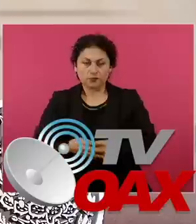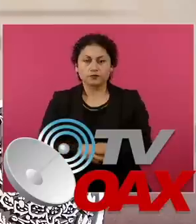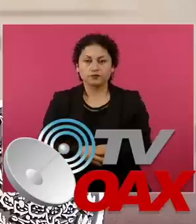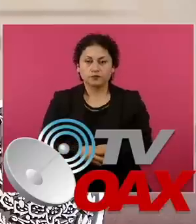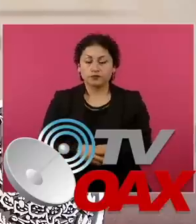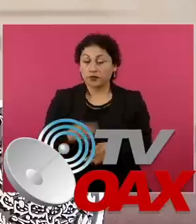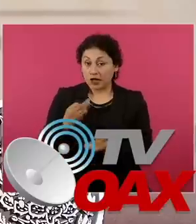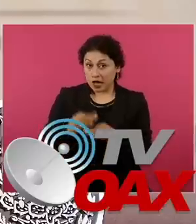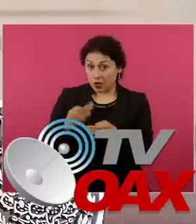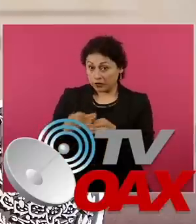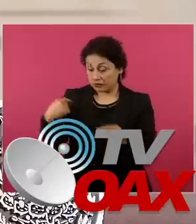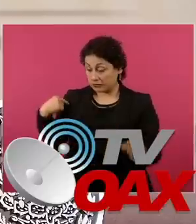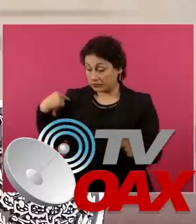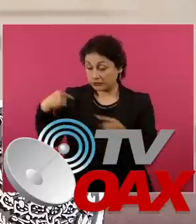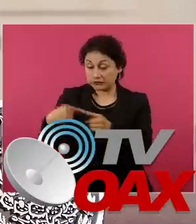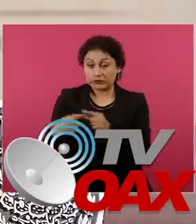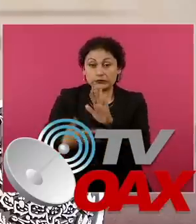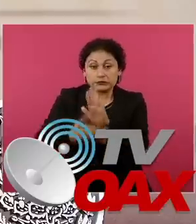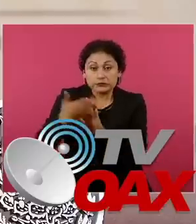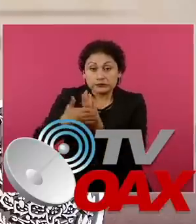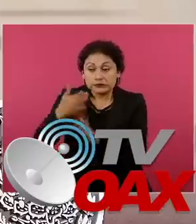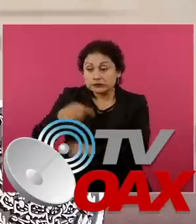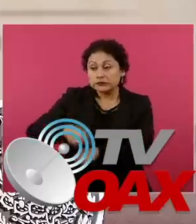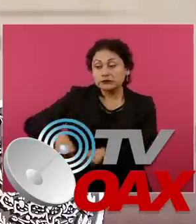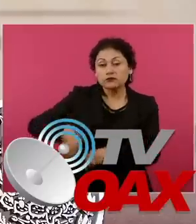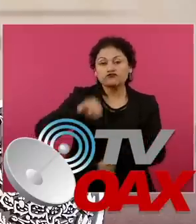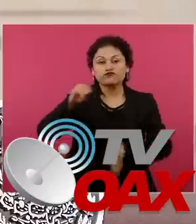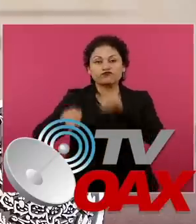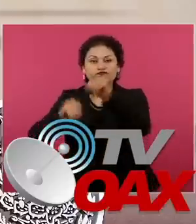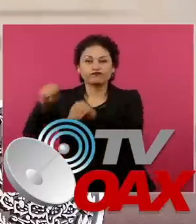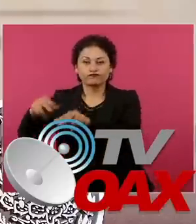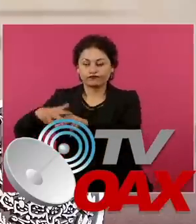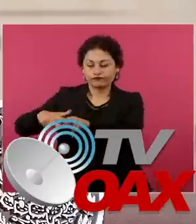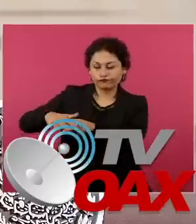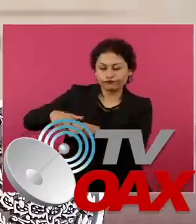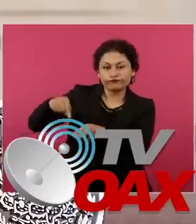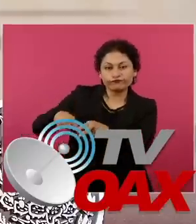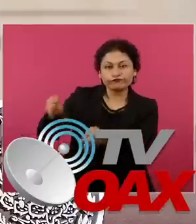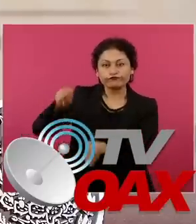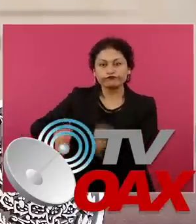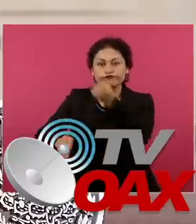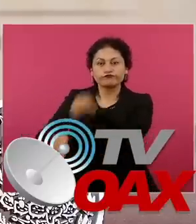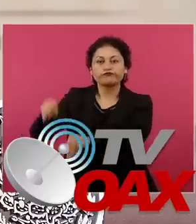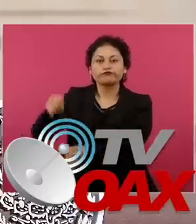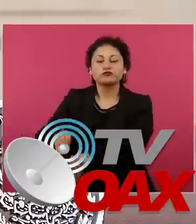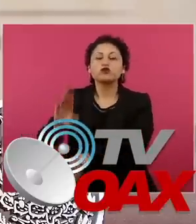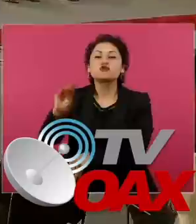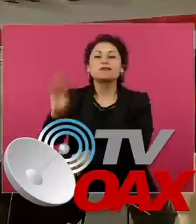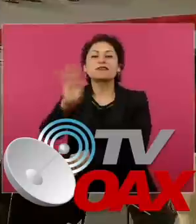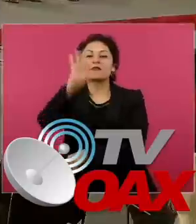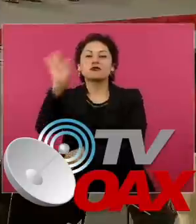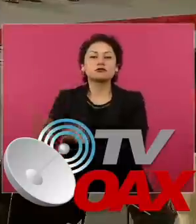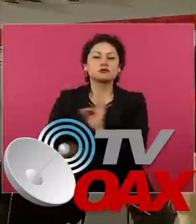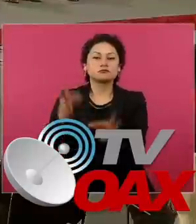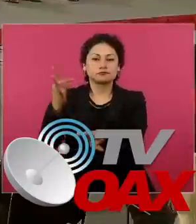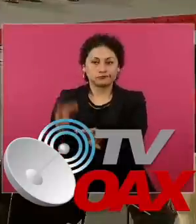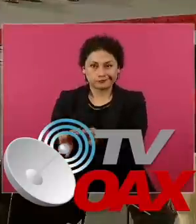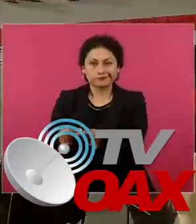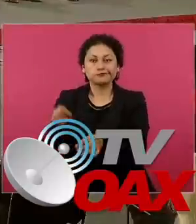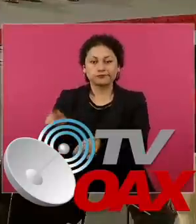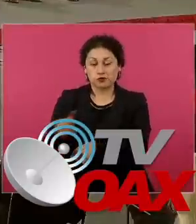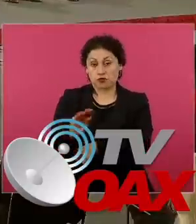El avance actual de la colocación y la terminación de las vías, ya llevamos un 90% de avance en general, contando con